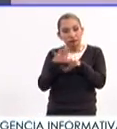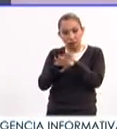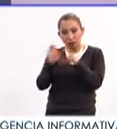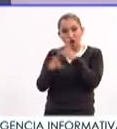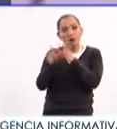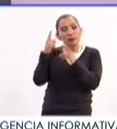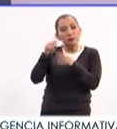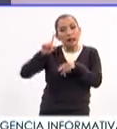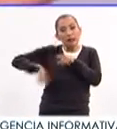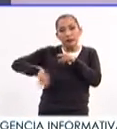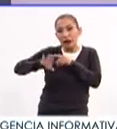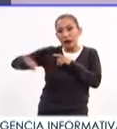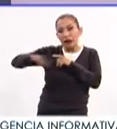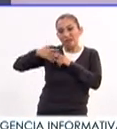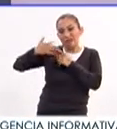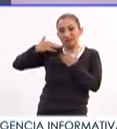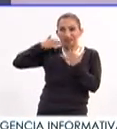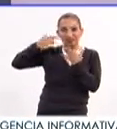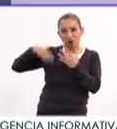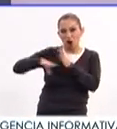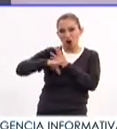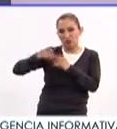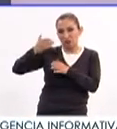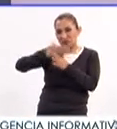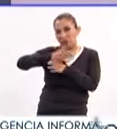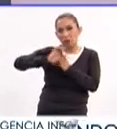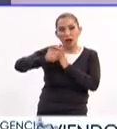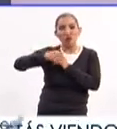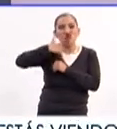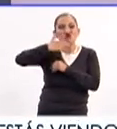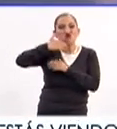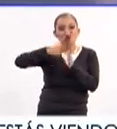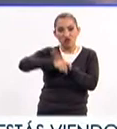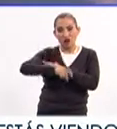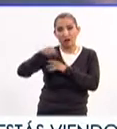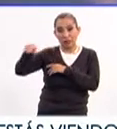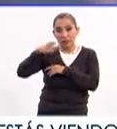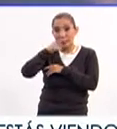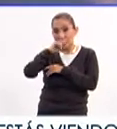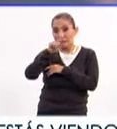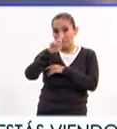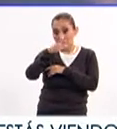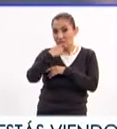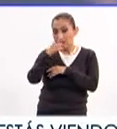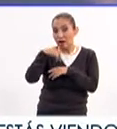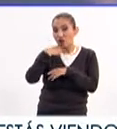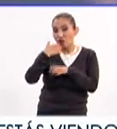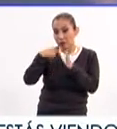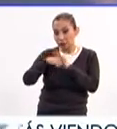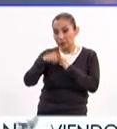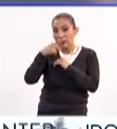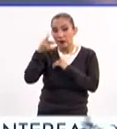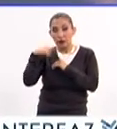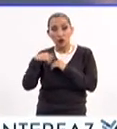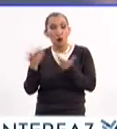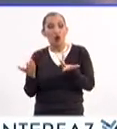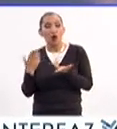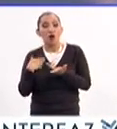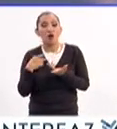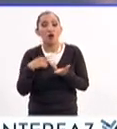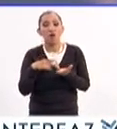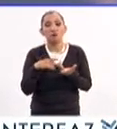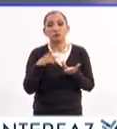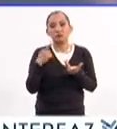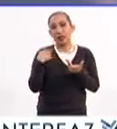para erradicar esas pestes, por ejemplo, como la corrupción. Da cuenta en El Zarco de la corrupción, y alguna vez hablamos de Los bandidos de Río Frío, en